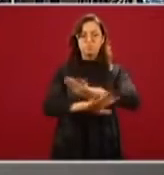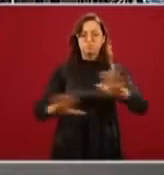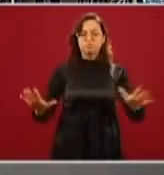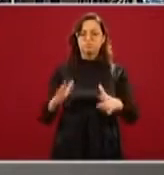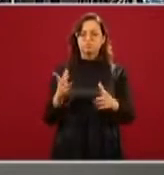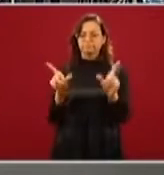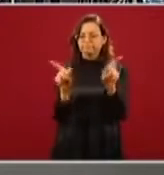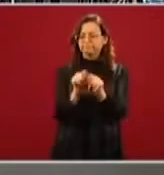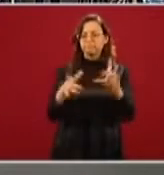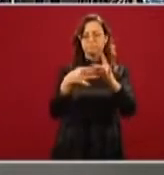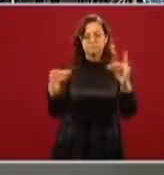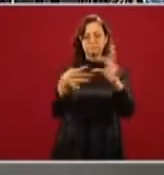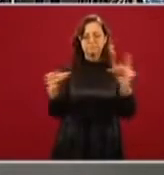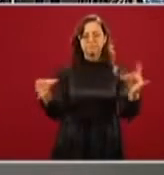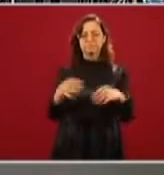intervención breve,